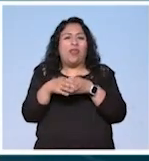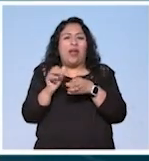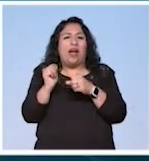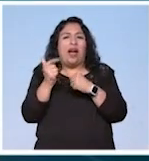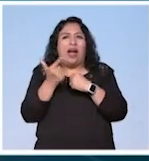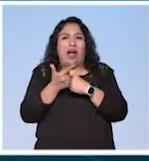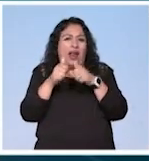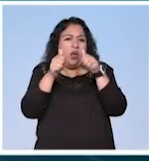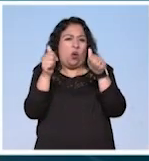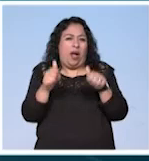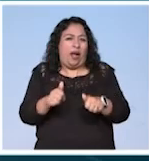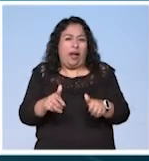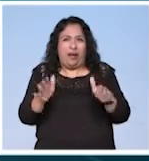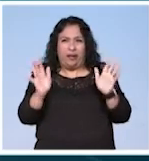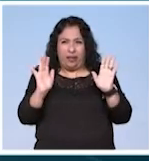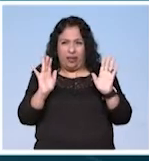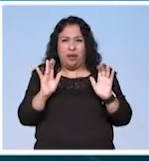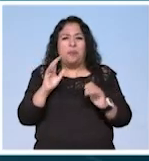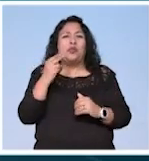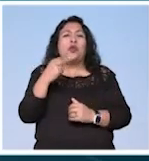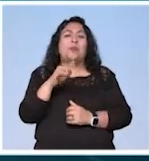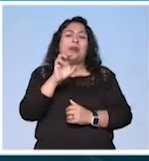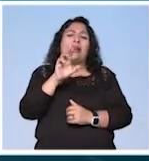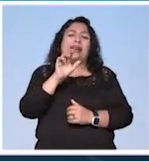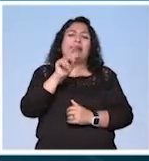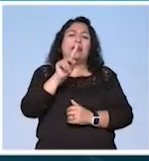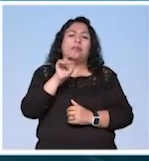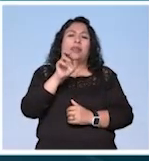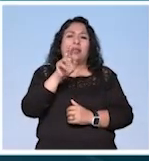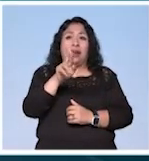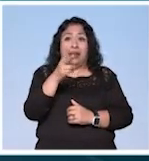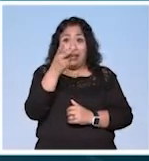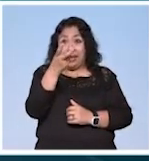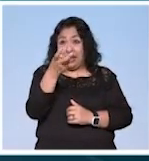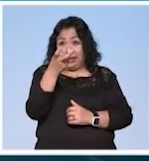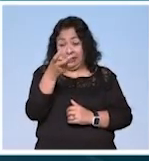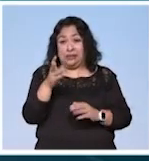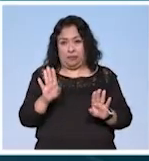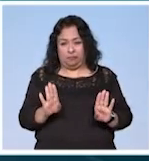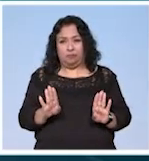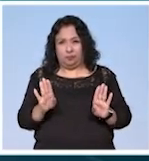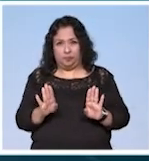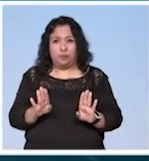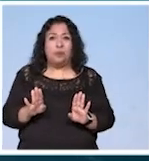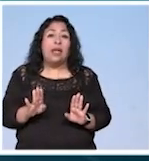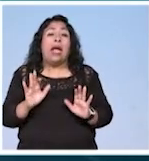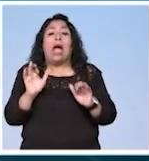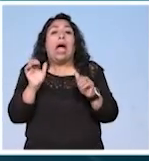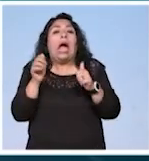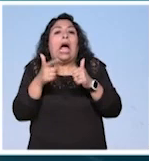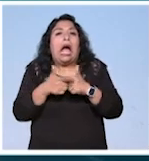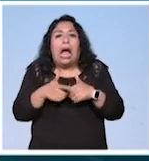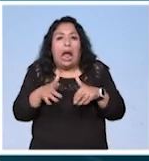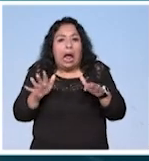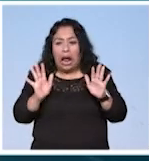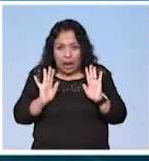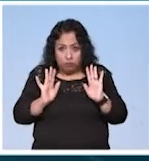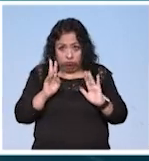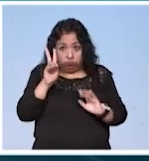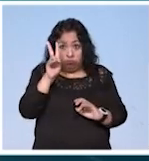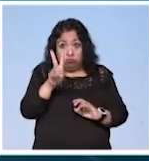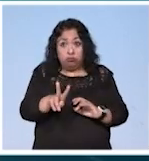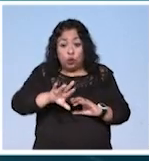una obra no o un algo entonces en ese en ese aspecto en el un algo pues literalmente